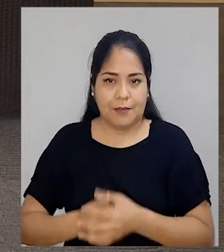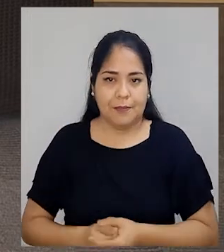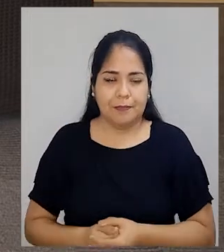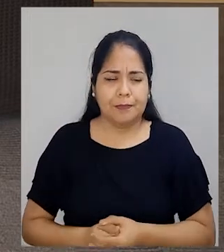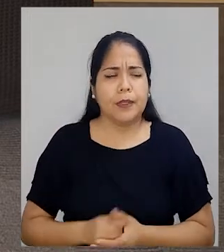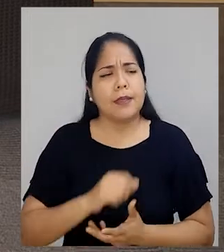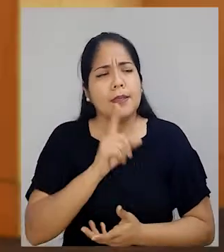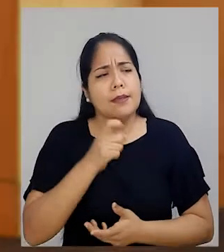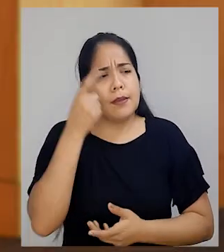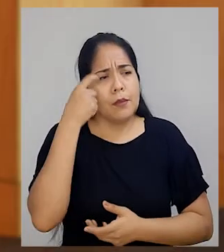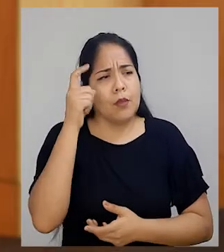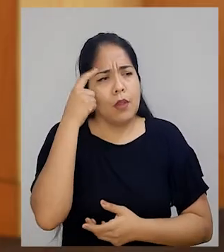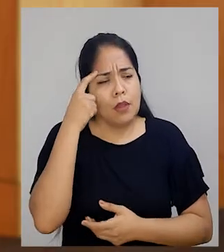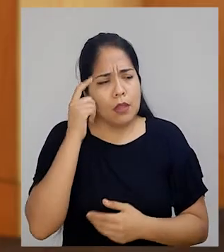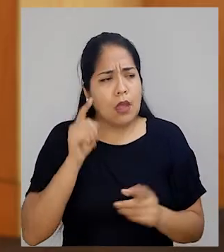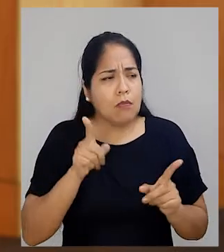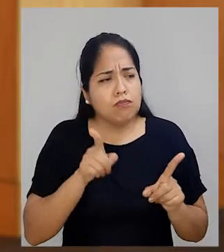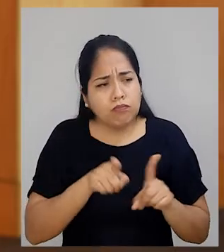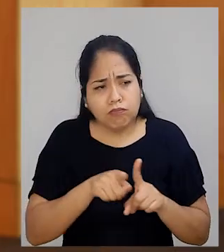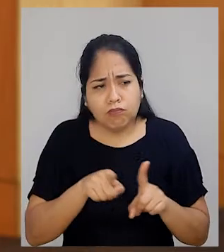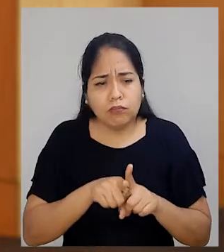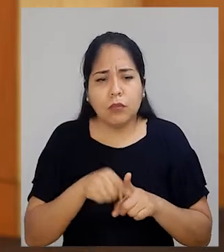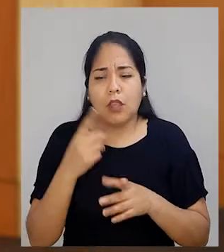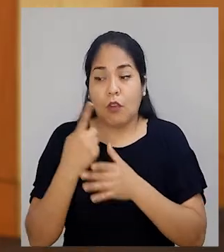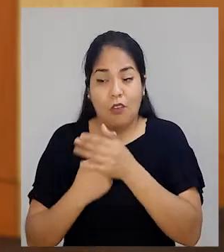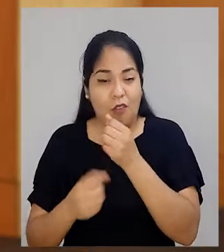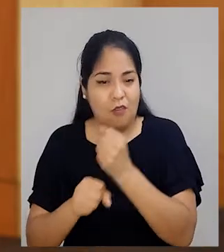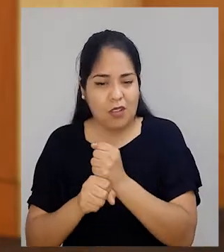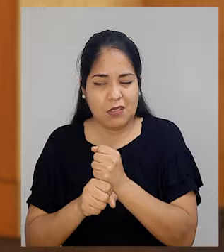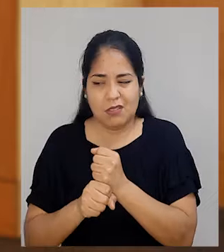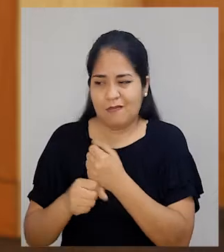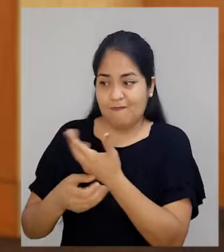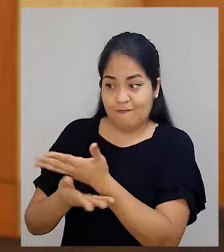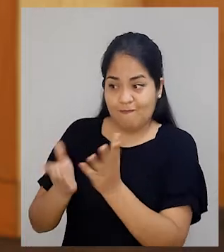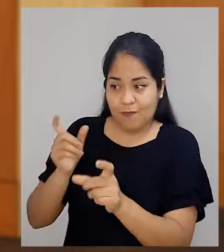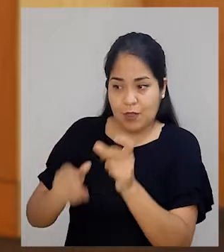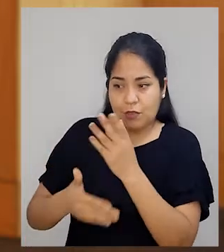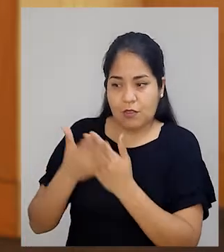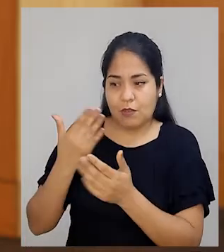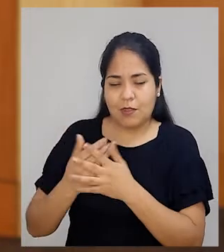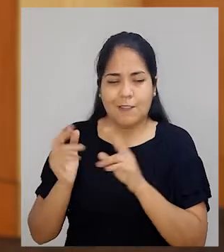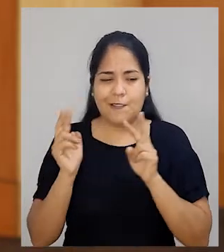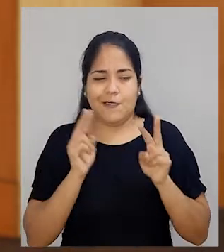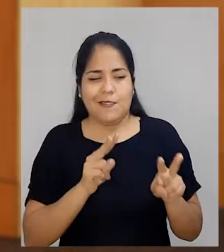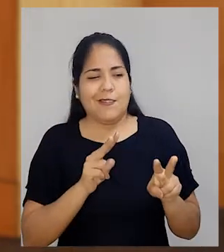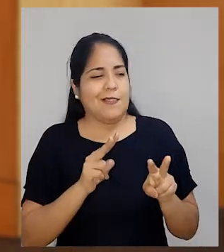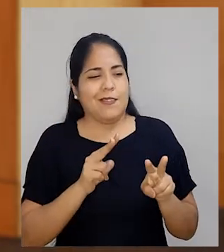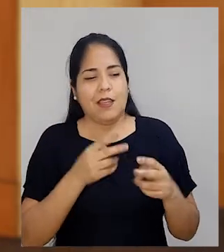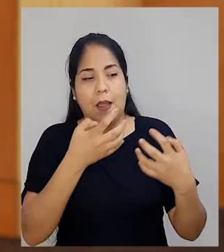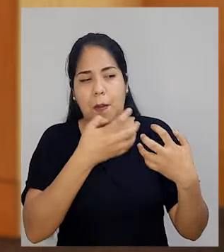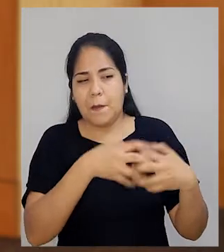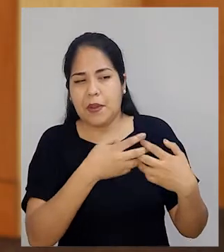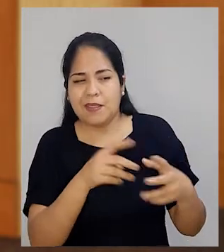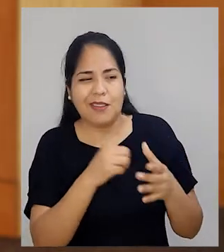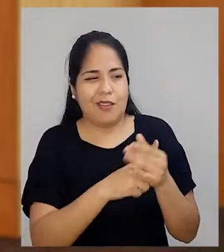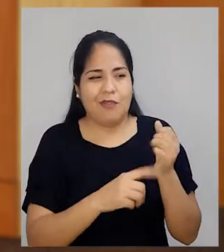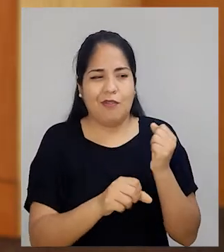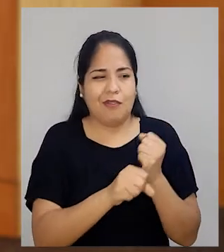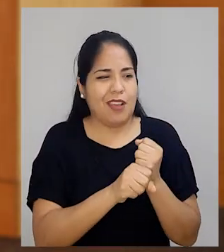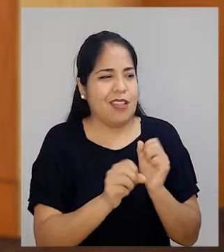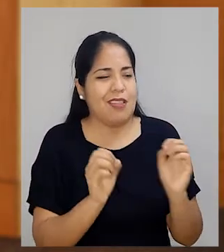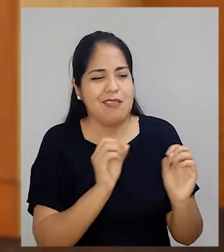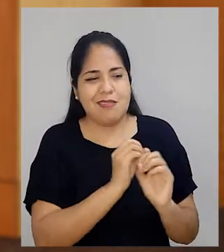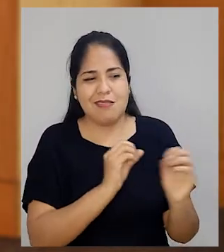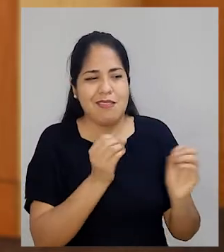con discapacidad. Y dentro de esa política existe también el tema de la confianza. Las personas con discapacidad de alguna u otra manera están perdiendo